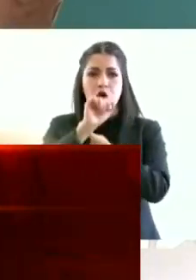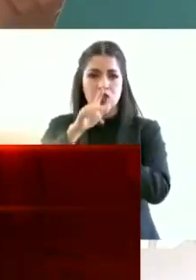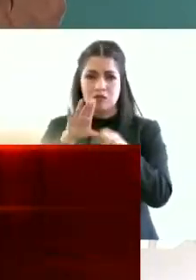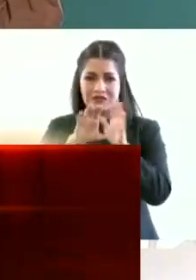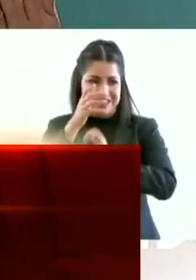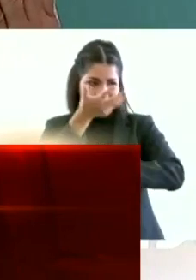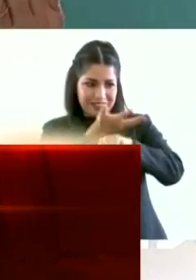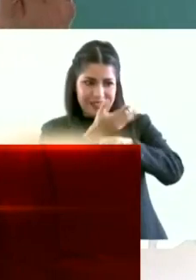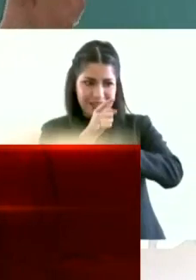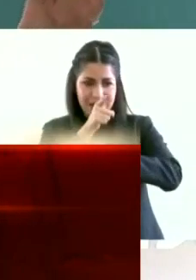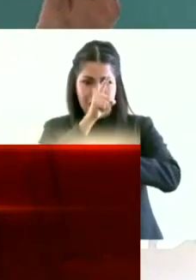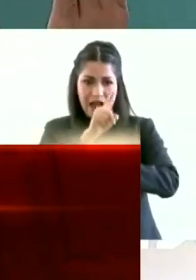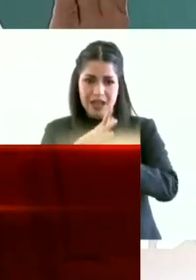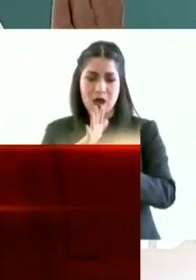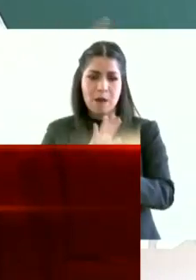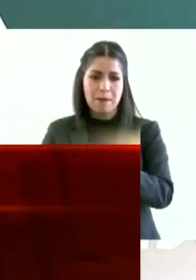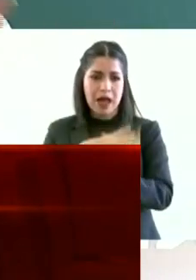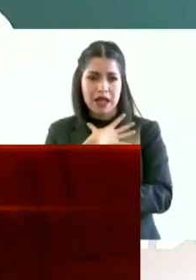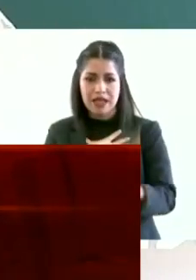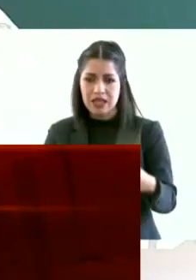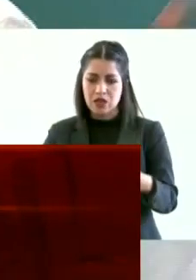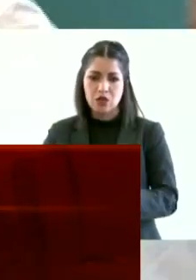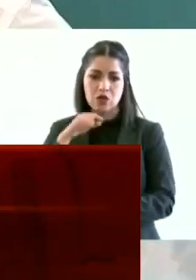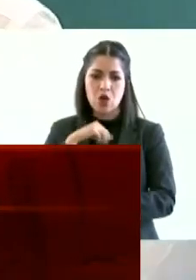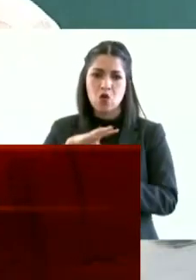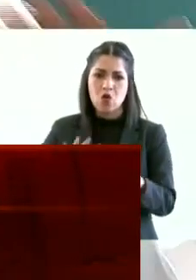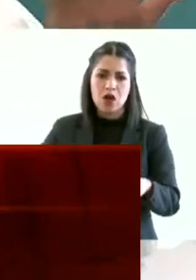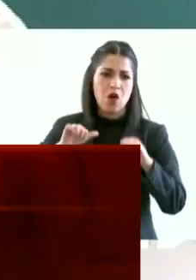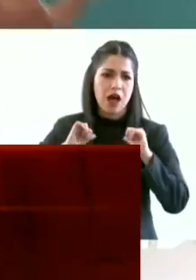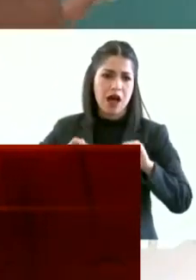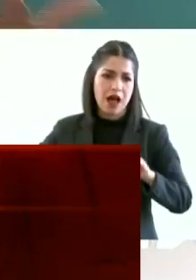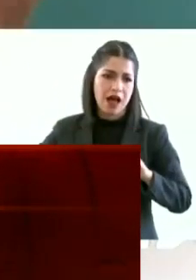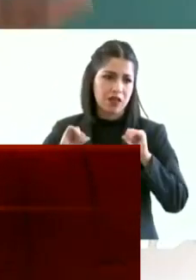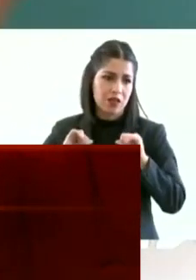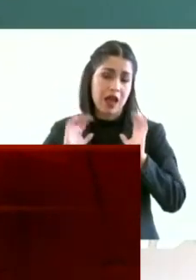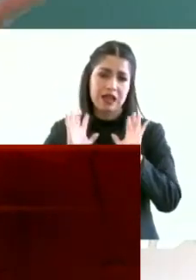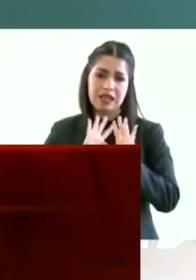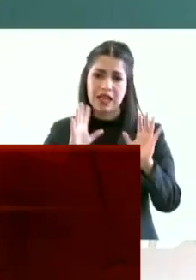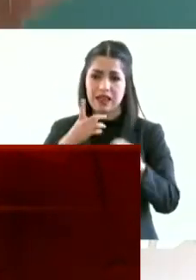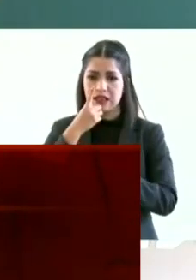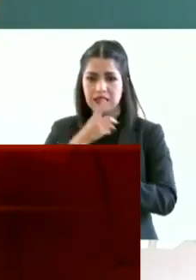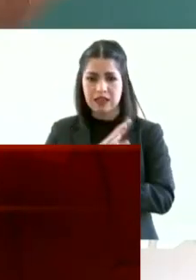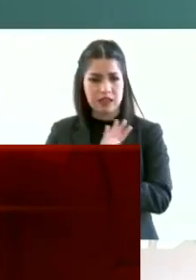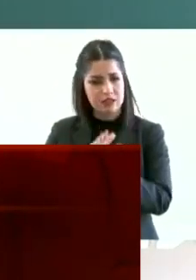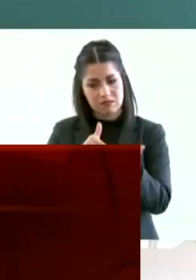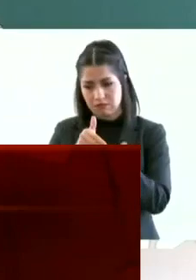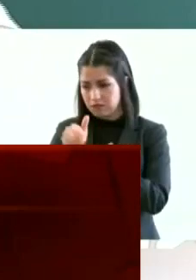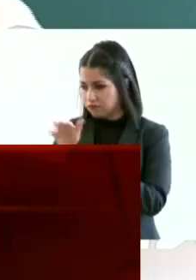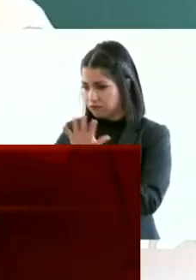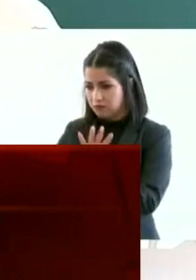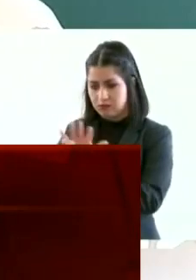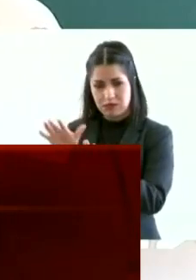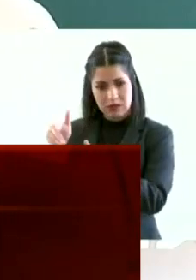van creciendo los hijos, llegan a la adolescencia y ya les dicen, ahuequen el ala.